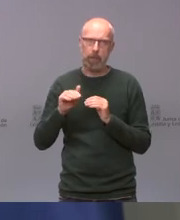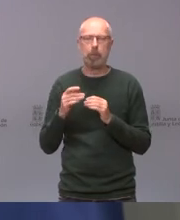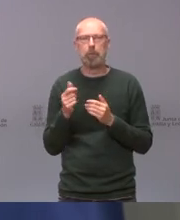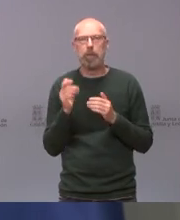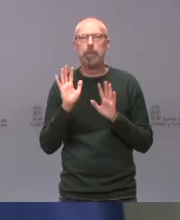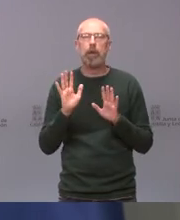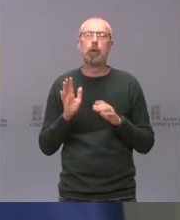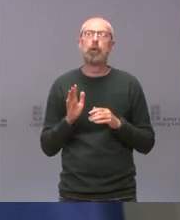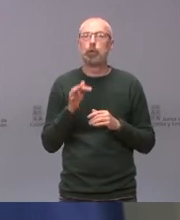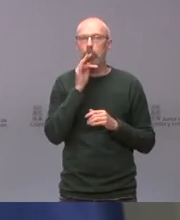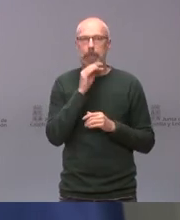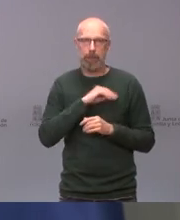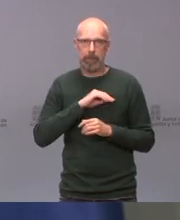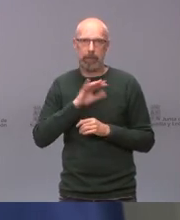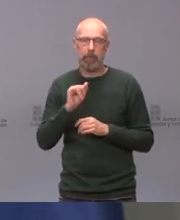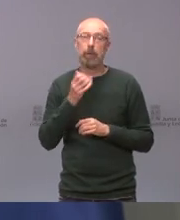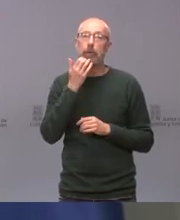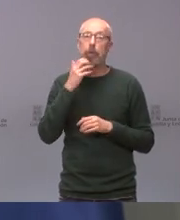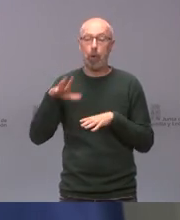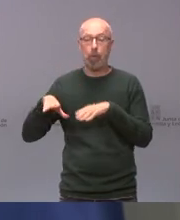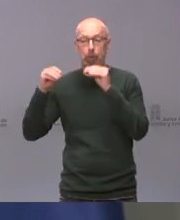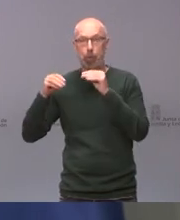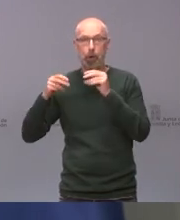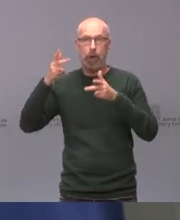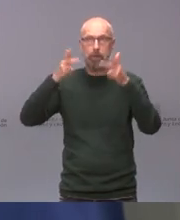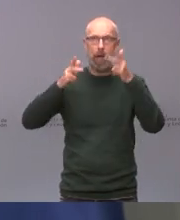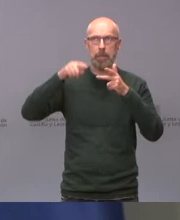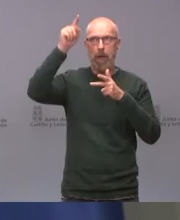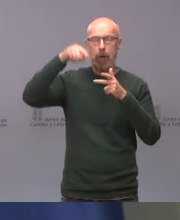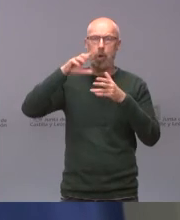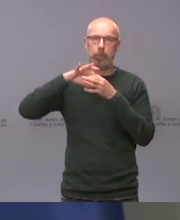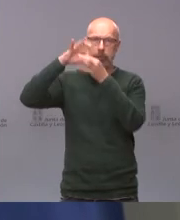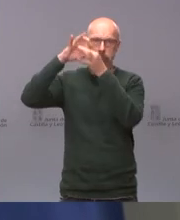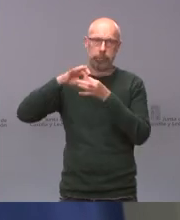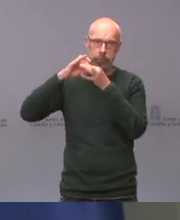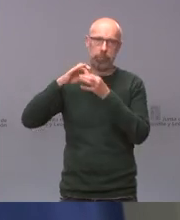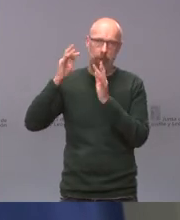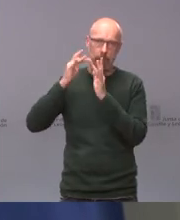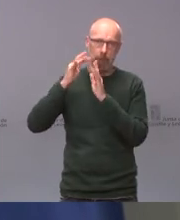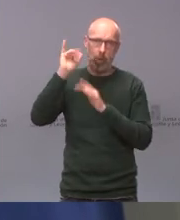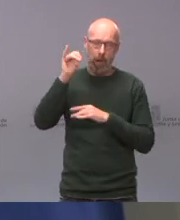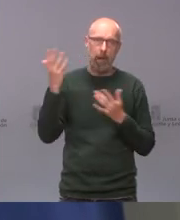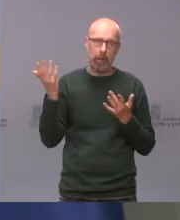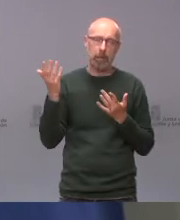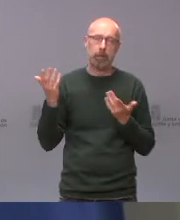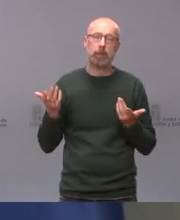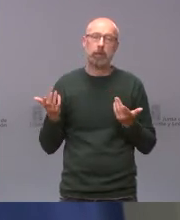También hay que tener en cuenta que Burgos y el País Vasco tienen mucha relación, nos ha pasado en todas las olas,